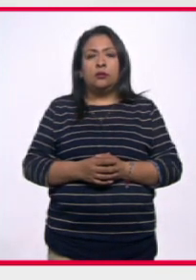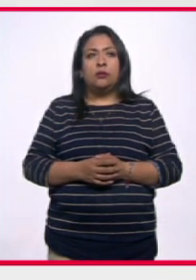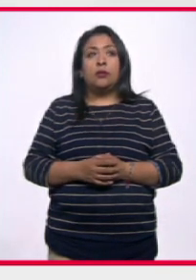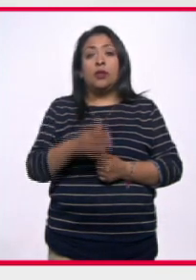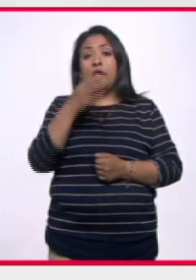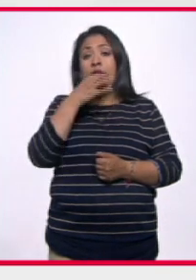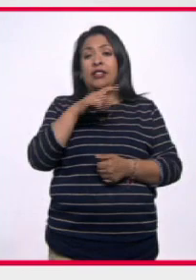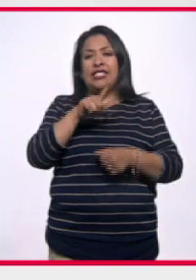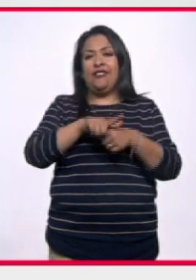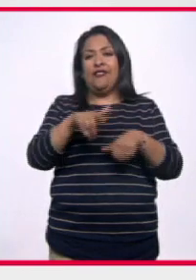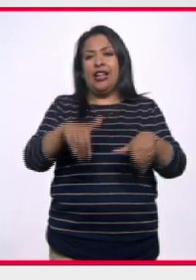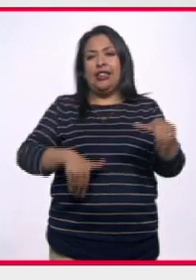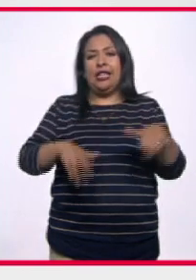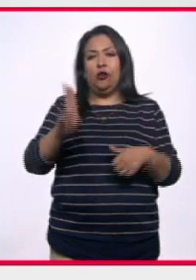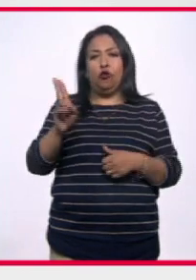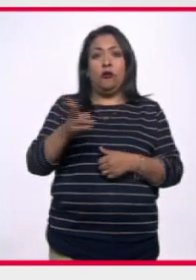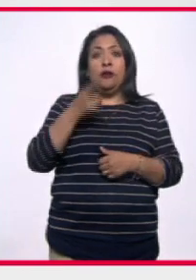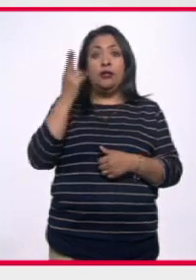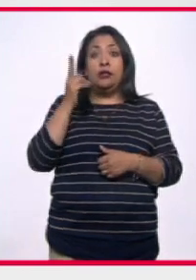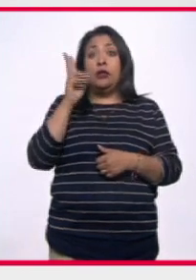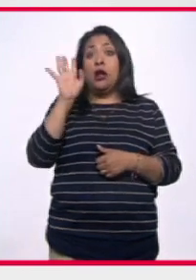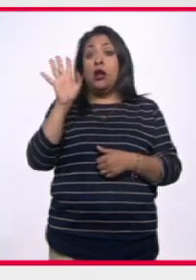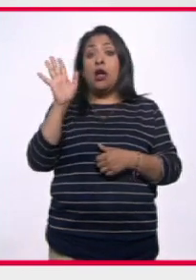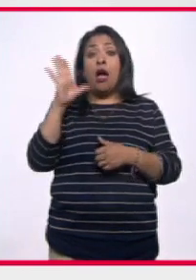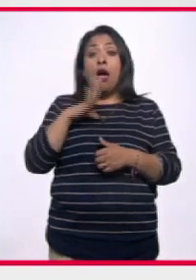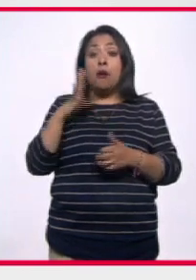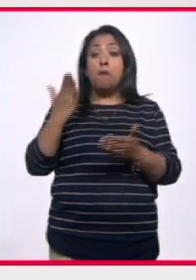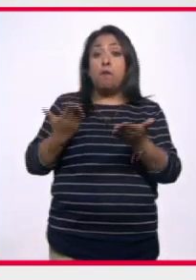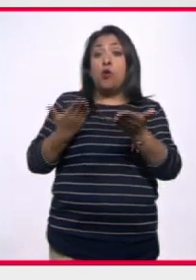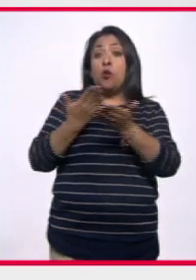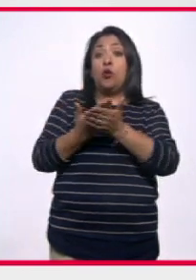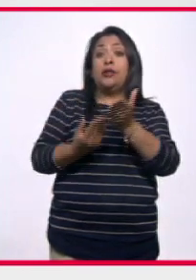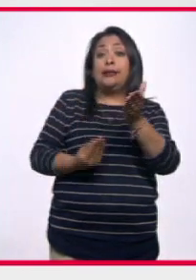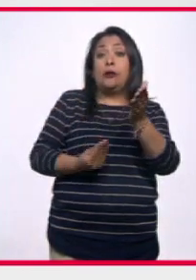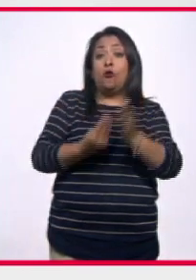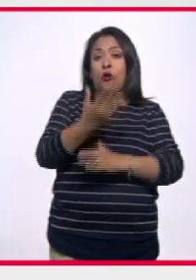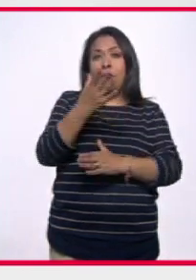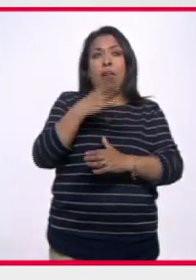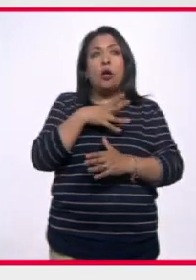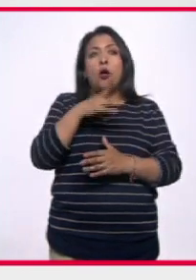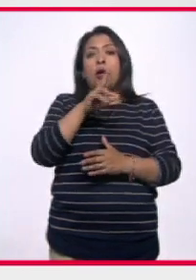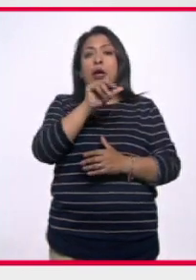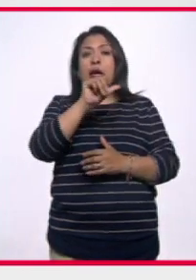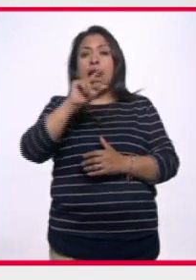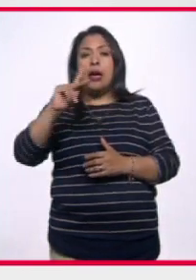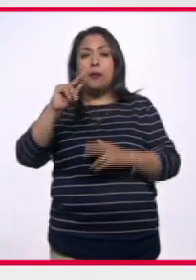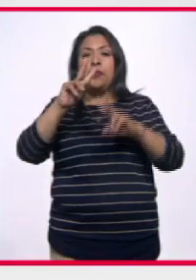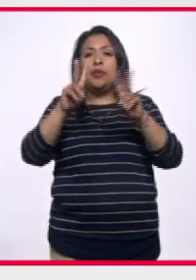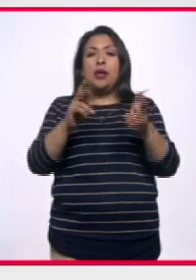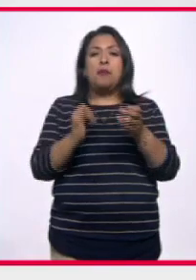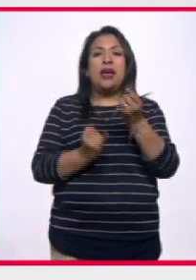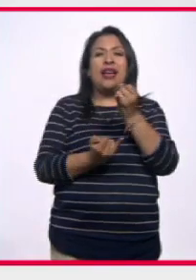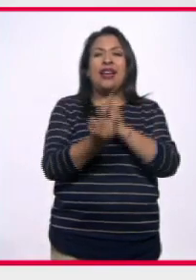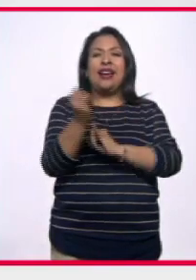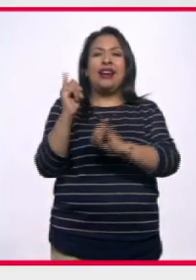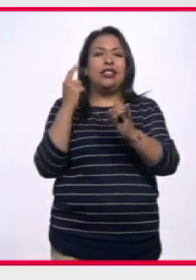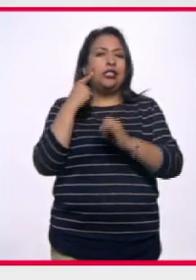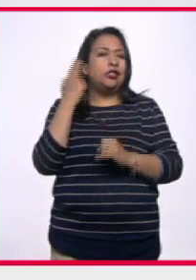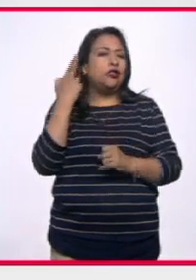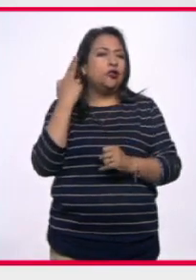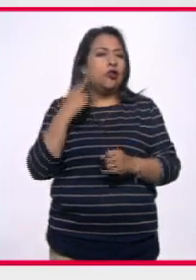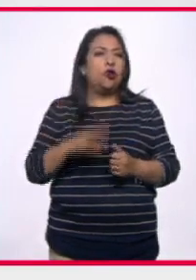el festival de teatro universitario llega con una propuesta nueva se trata de una aplicación llamada jardín sonoro